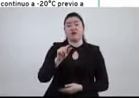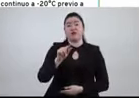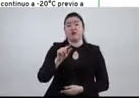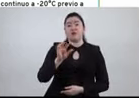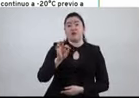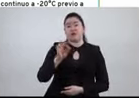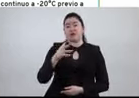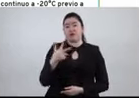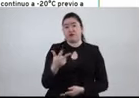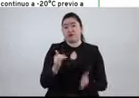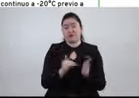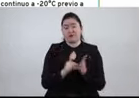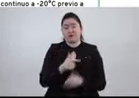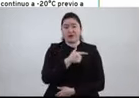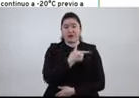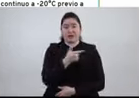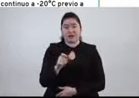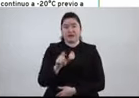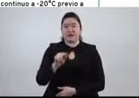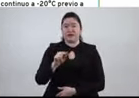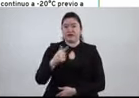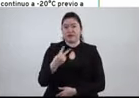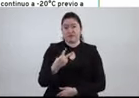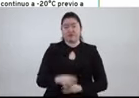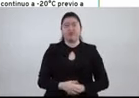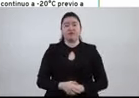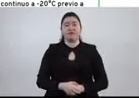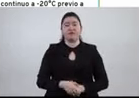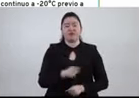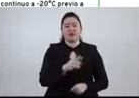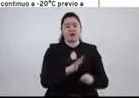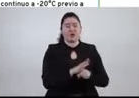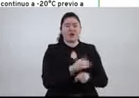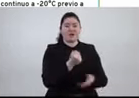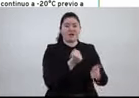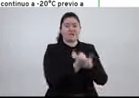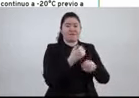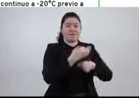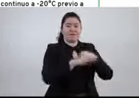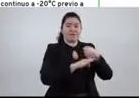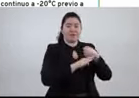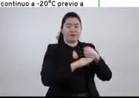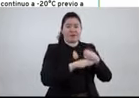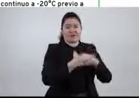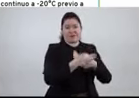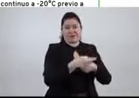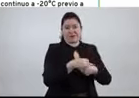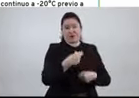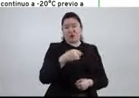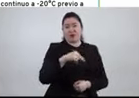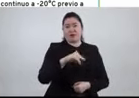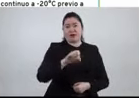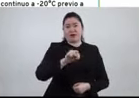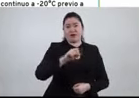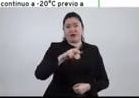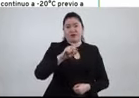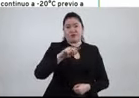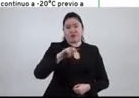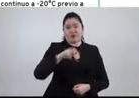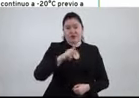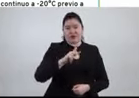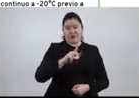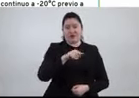48.772. Quienes van a ser vacunados con el biológico Sputnik V, como ya recordamos, pues este es